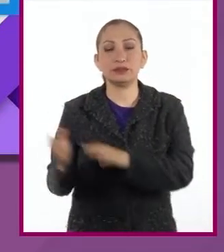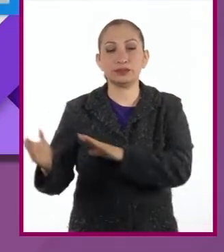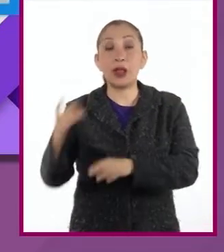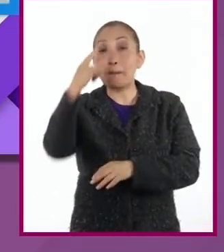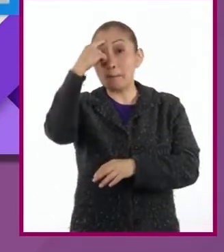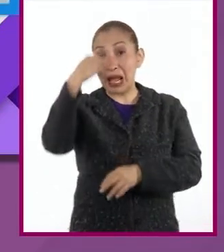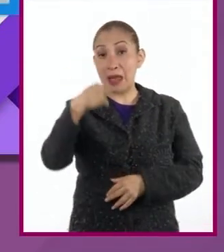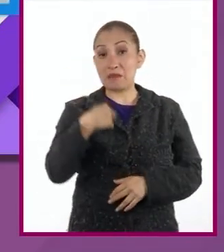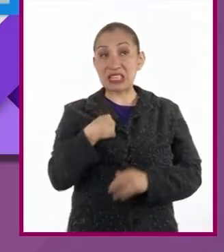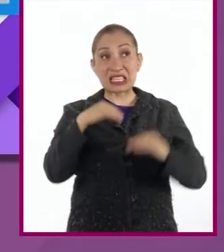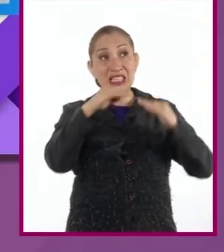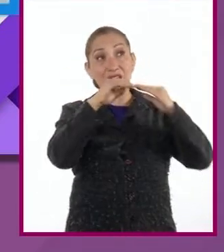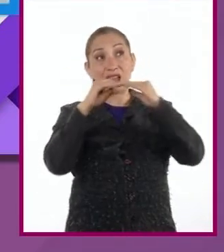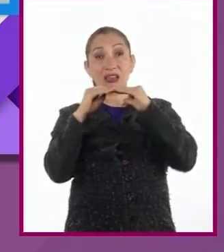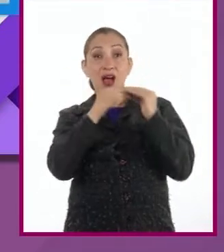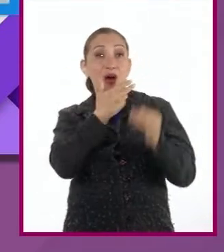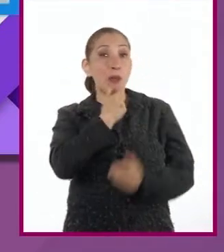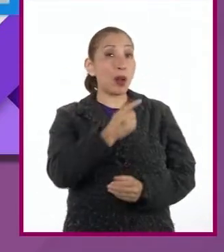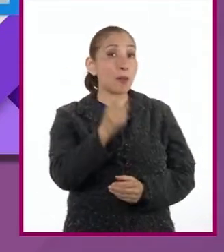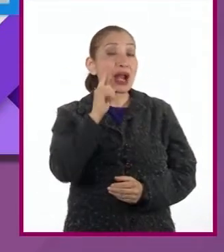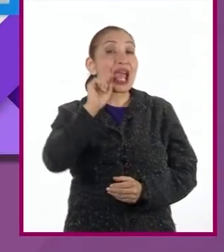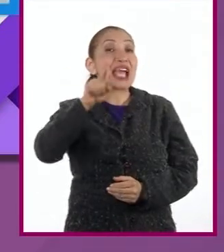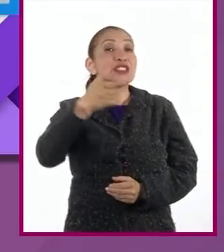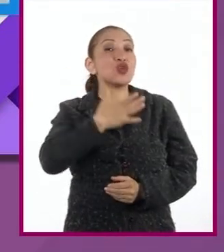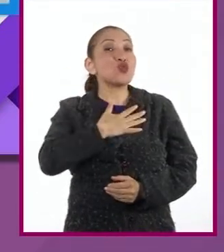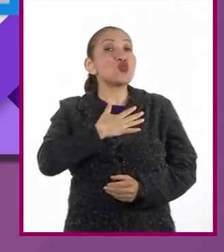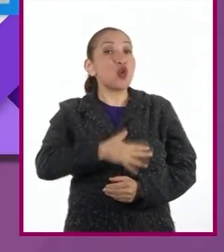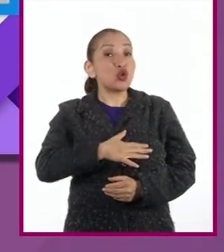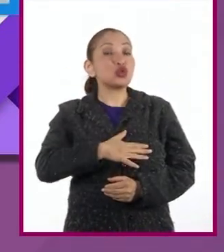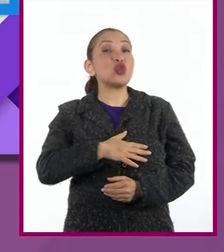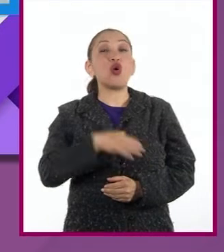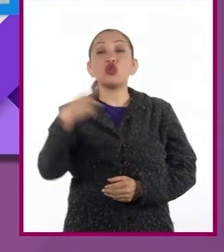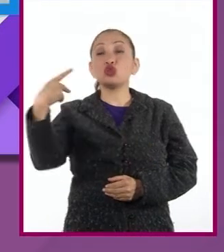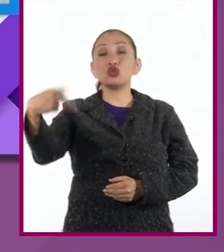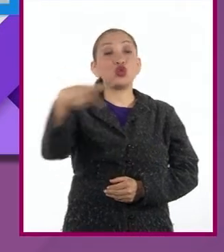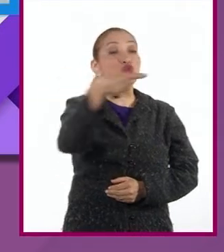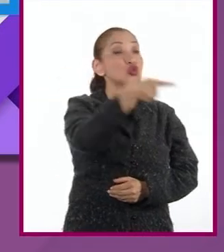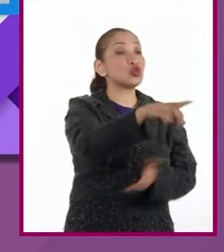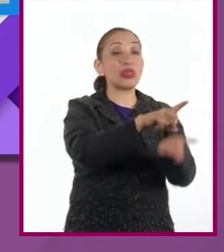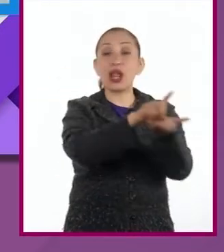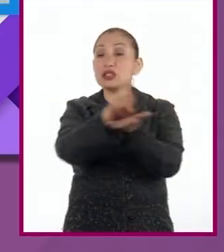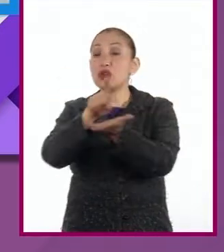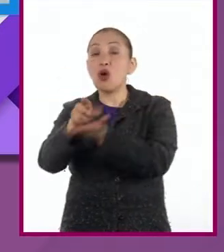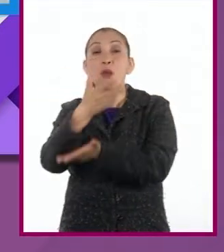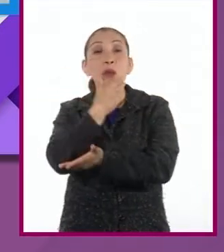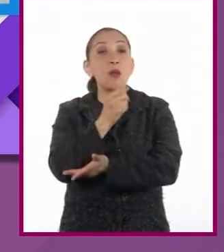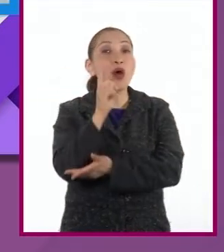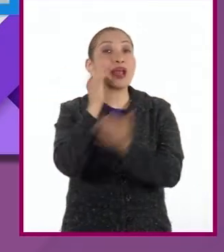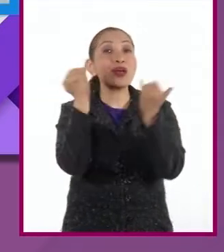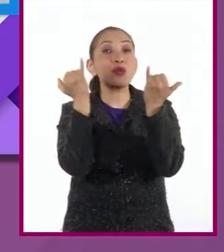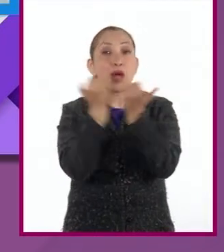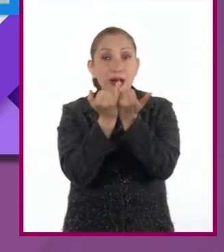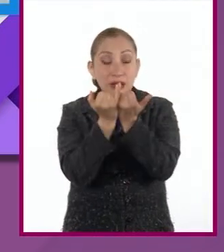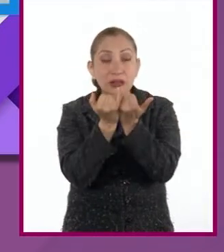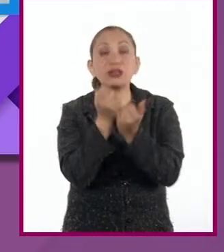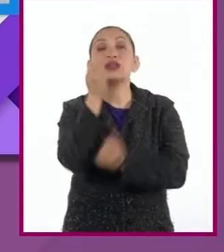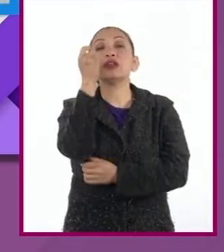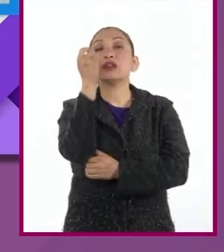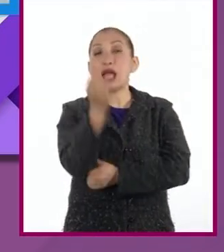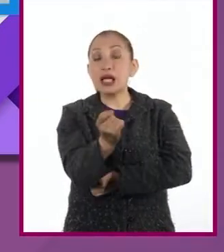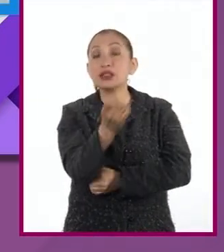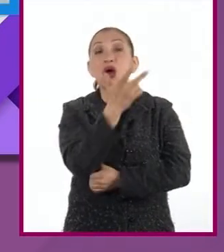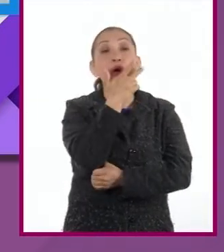Para mí, la equidad de género es la justicia hacia los derechos de hombres y mujeres. También implica